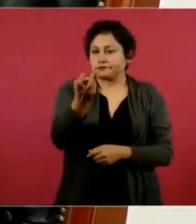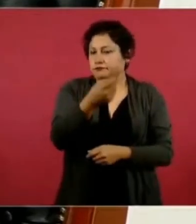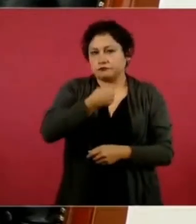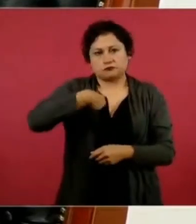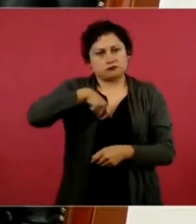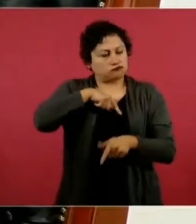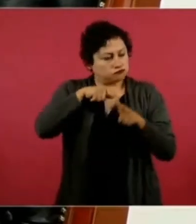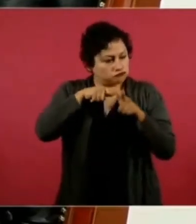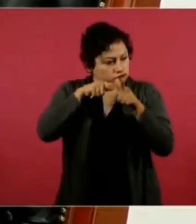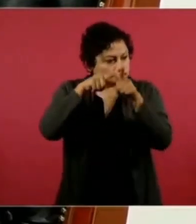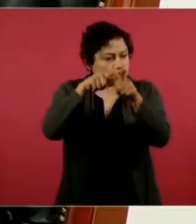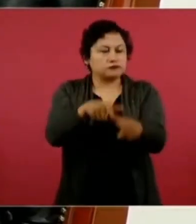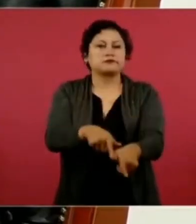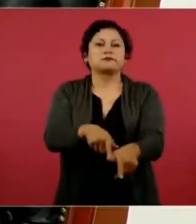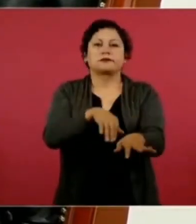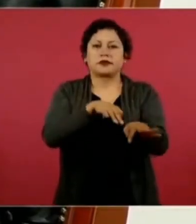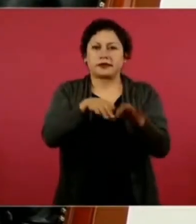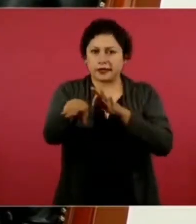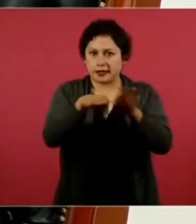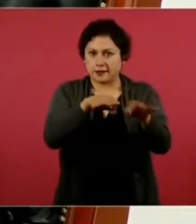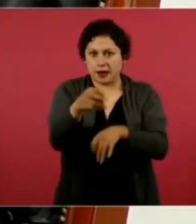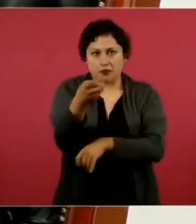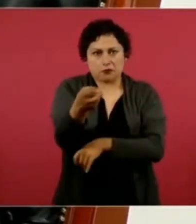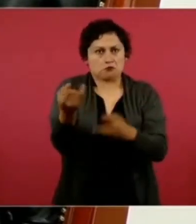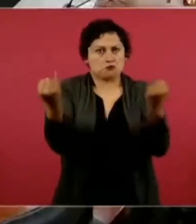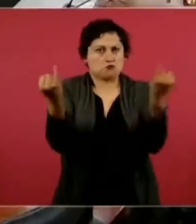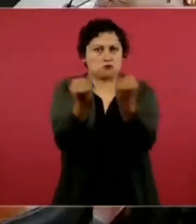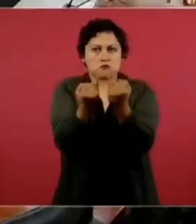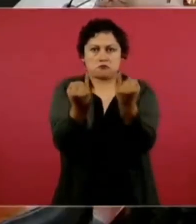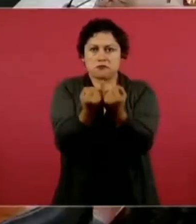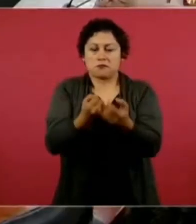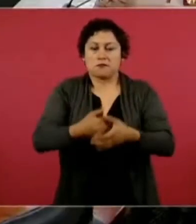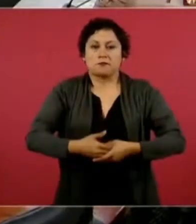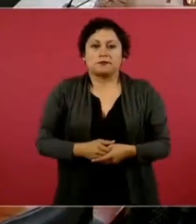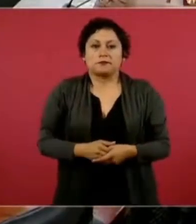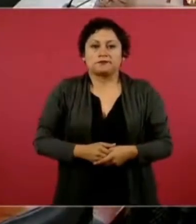trabajando de esa forma. Gracias, presidente.